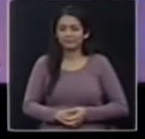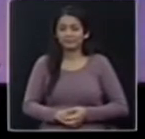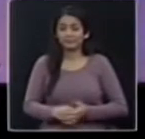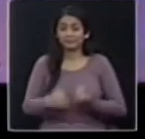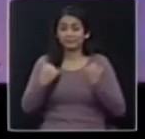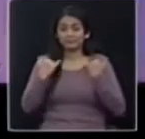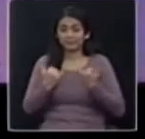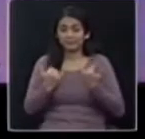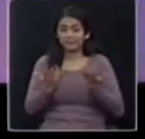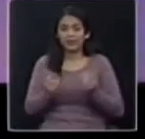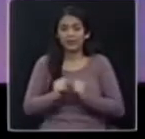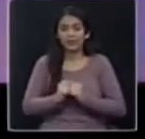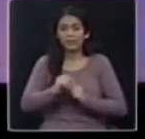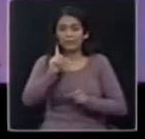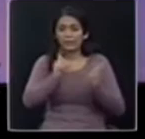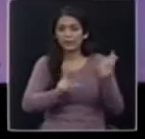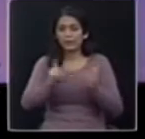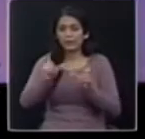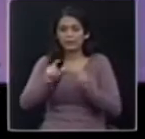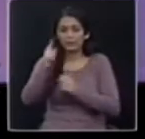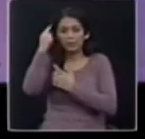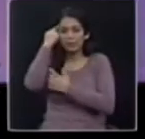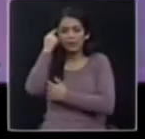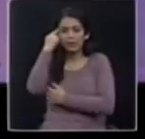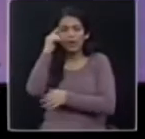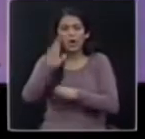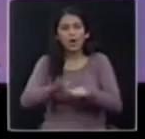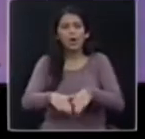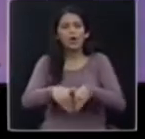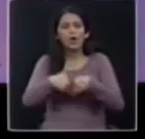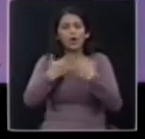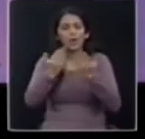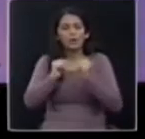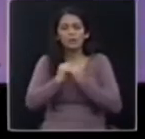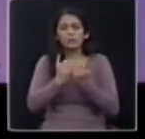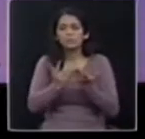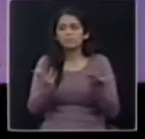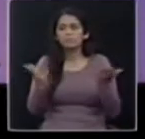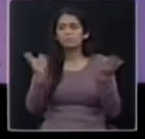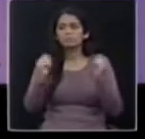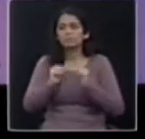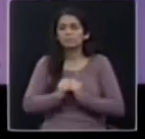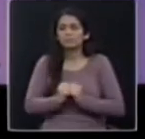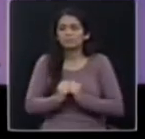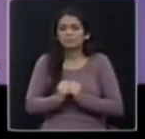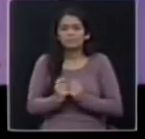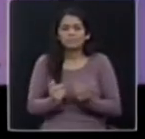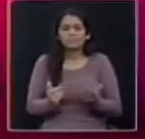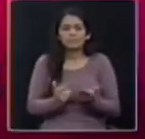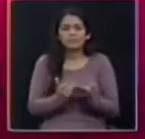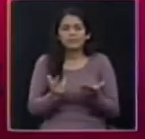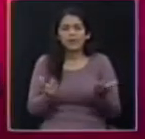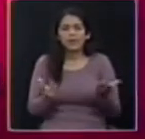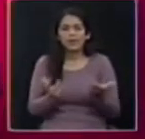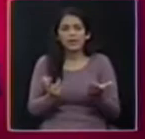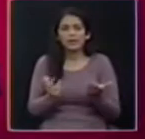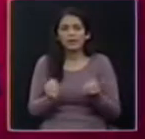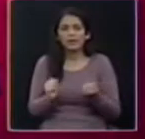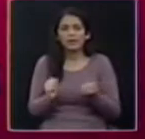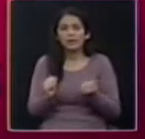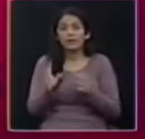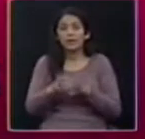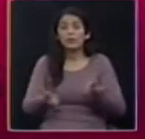búsqueda de crear un ecosistema de todo lo que tenga que ver con